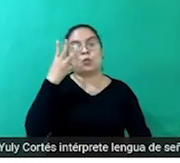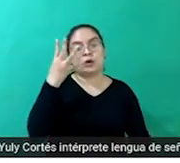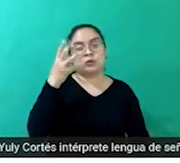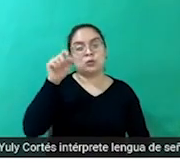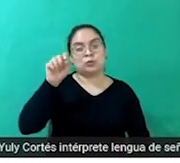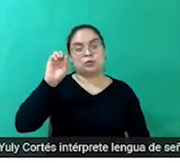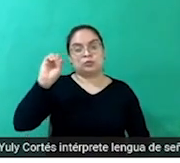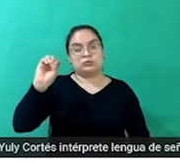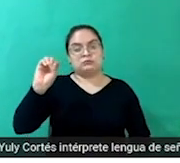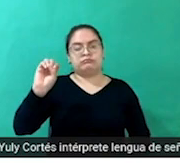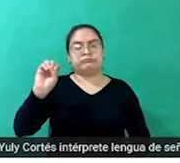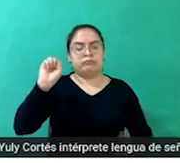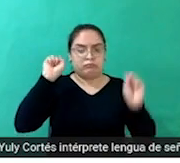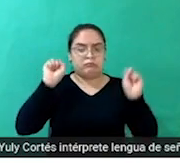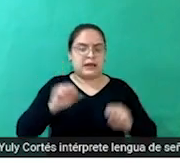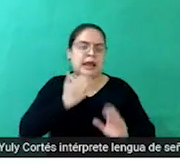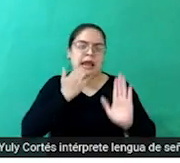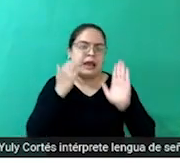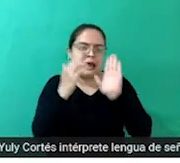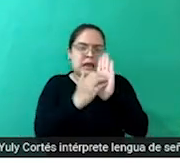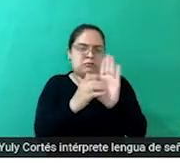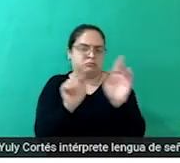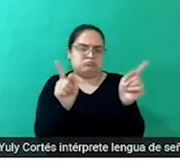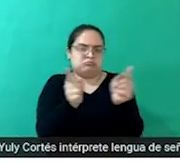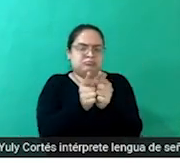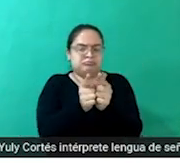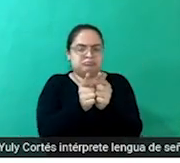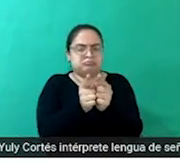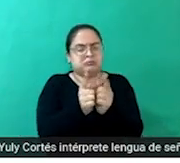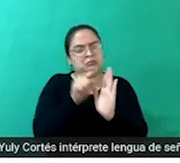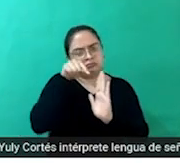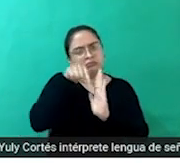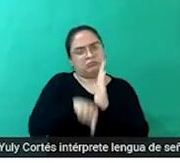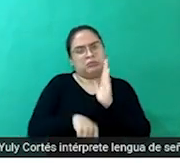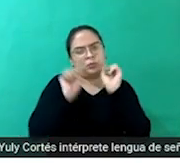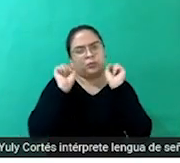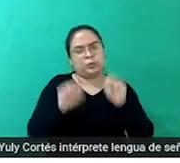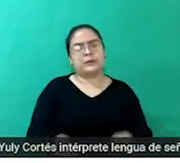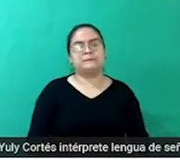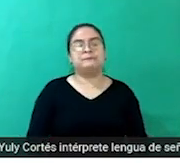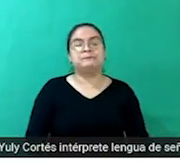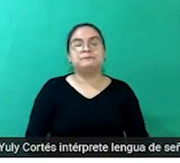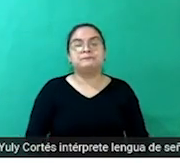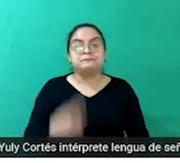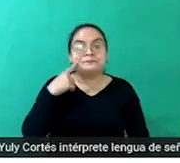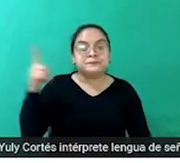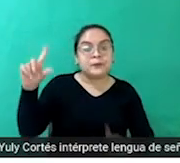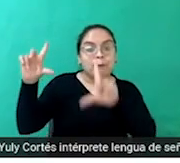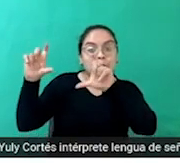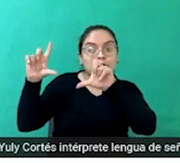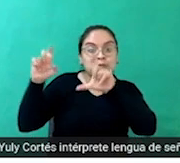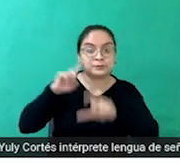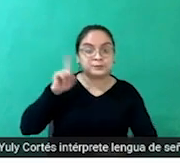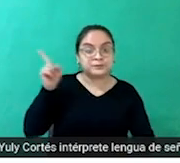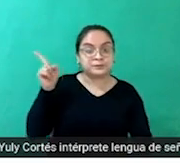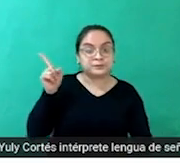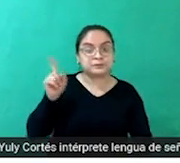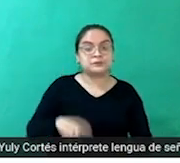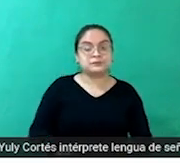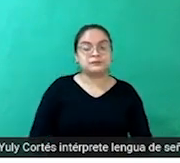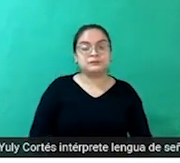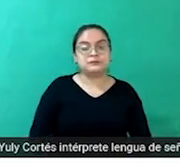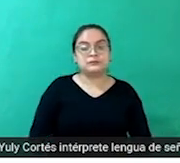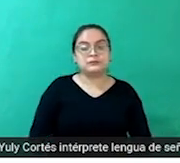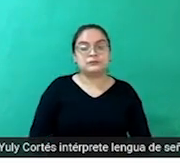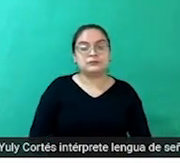muy simple, pero creo que muy profundo. Lo que vemos aquí en la imagen es un